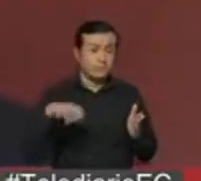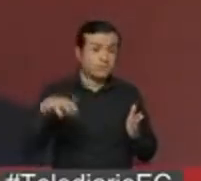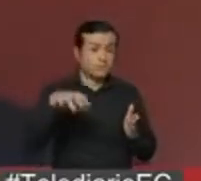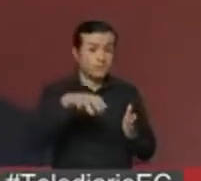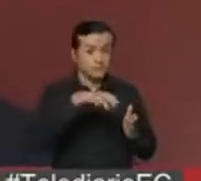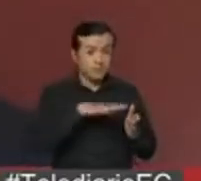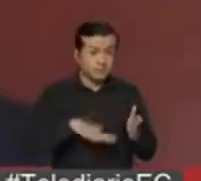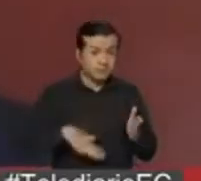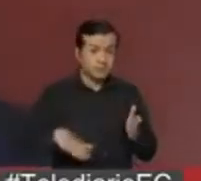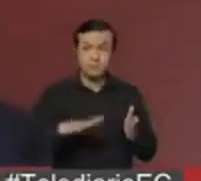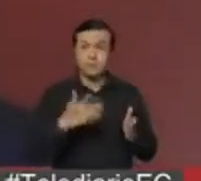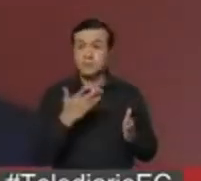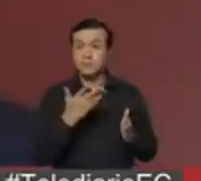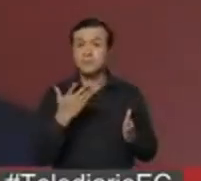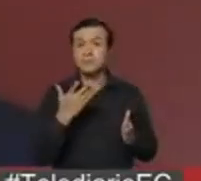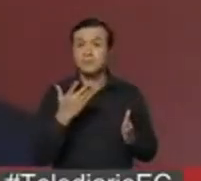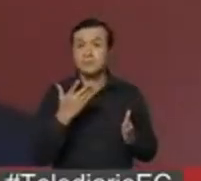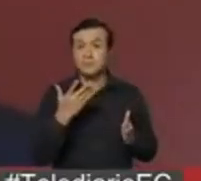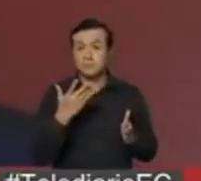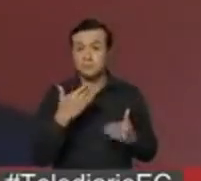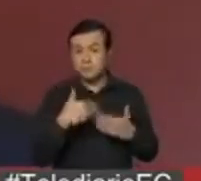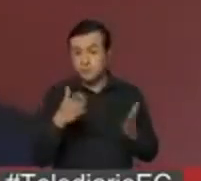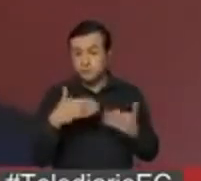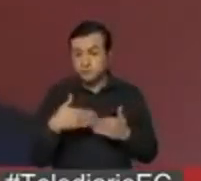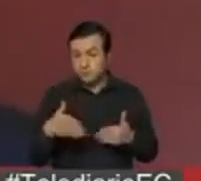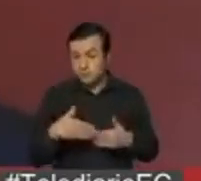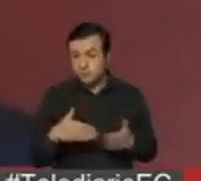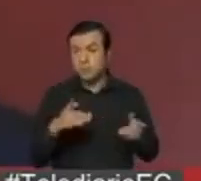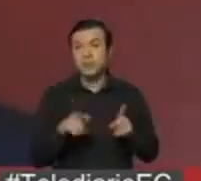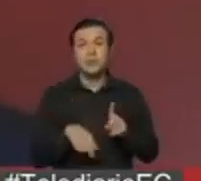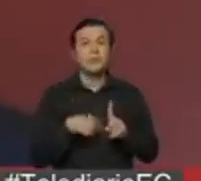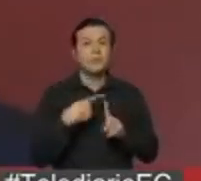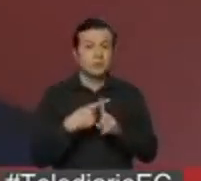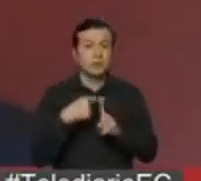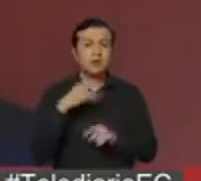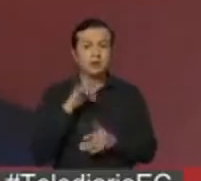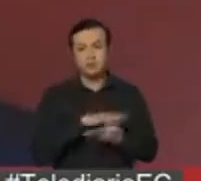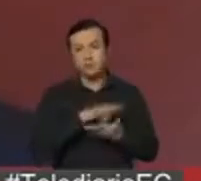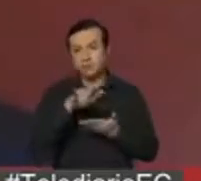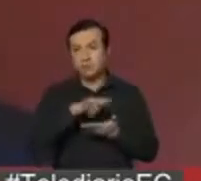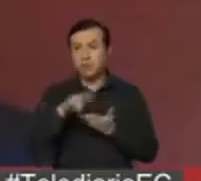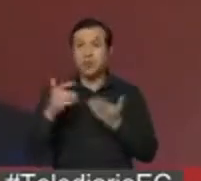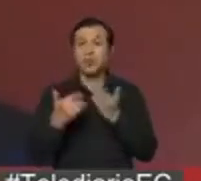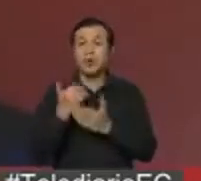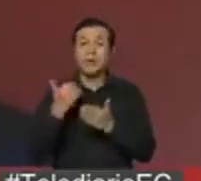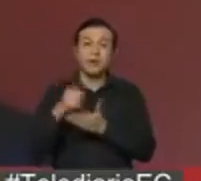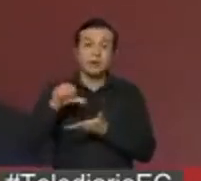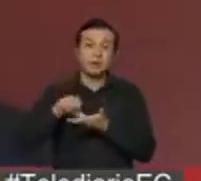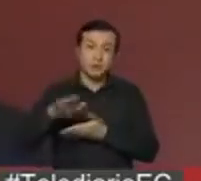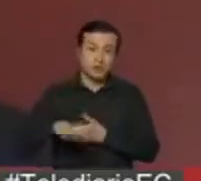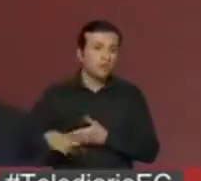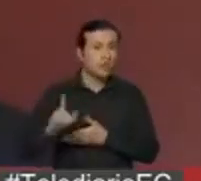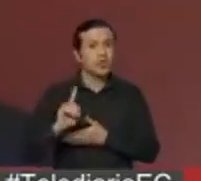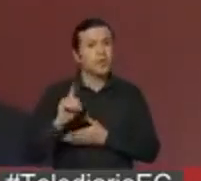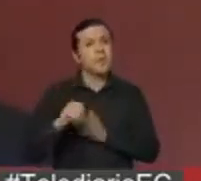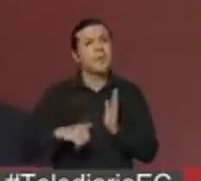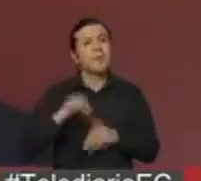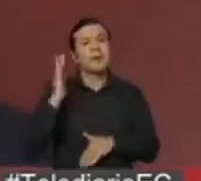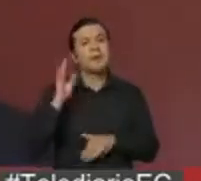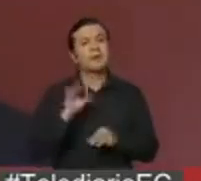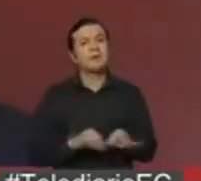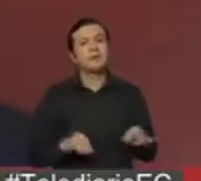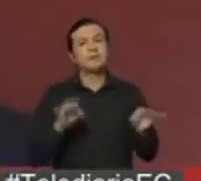el estatus de restricciones, se irán también incrementando el número de vuelos. Más que a nuevas ciudades, yo le diría que básicamente